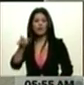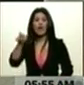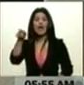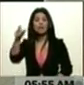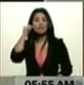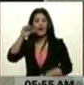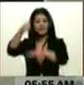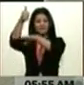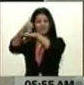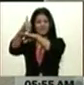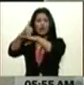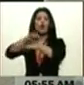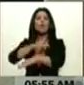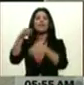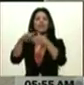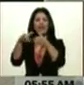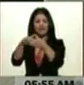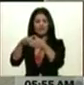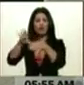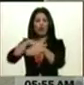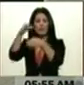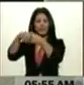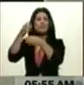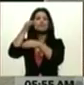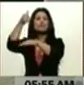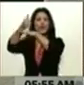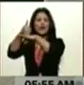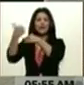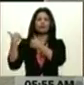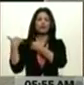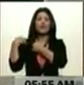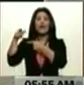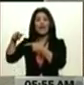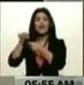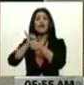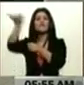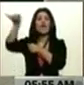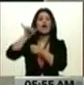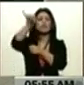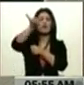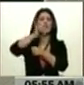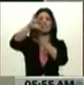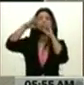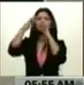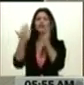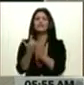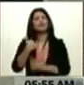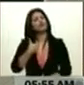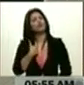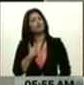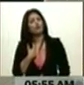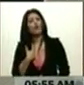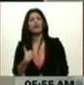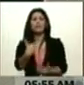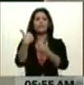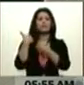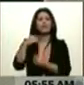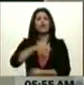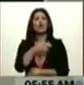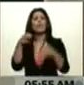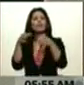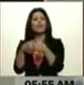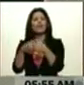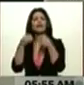de las Guarimbas. Es la mujer que viaja por el mundo diciendo que es la persona encargada del Comité de las